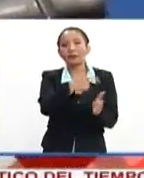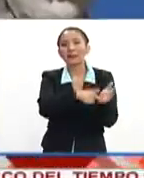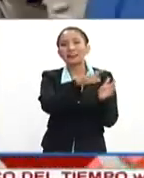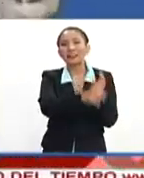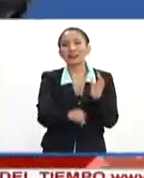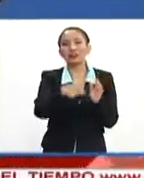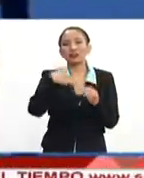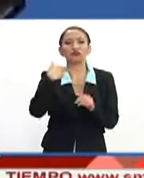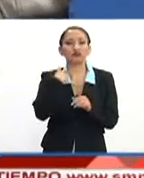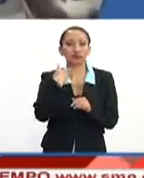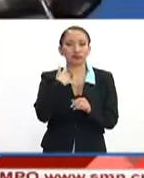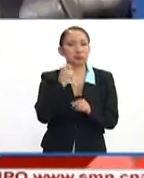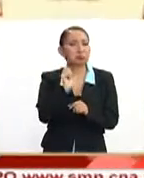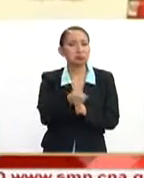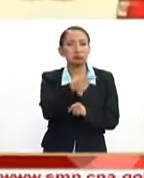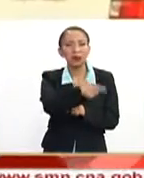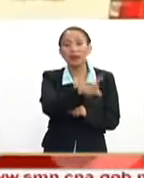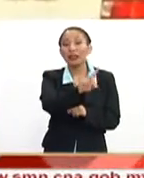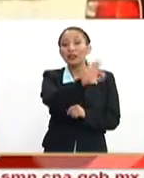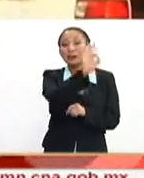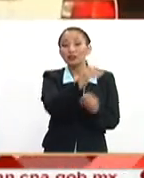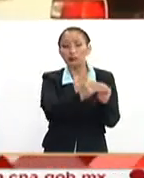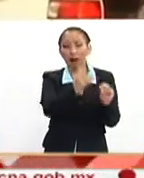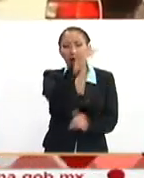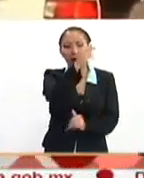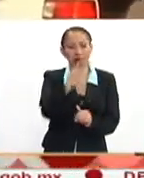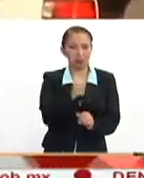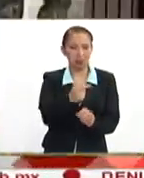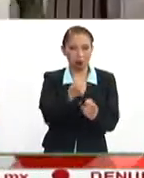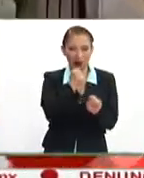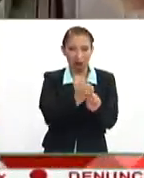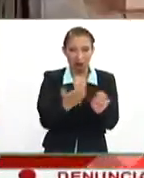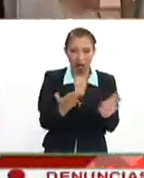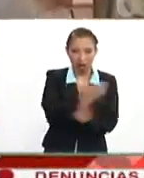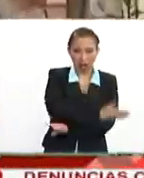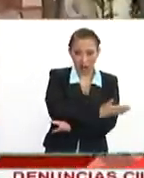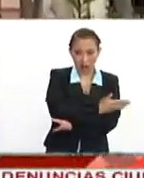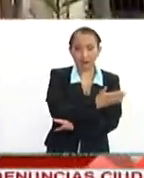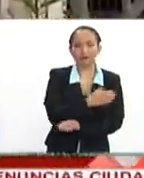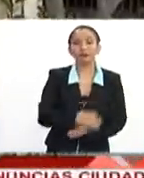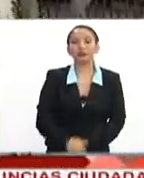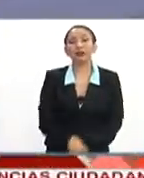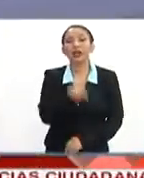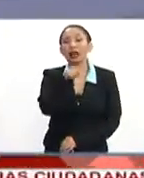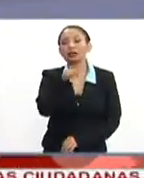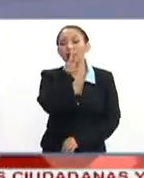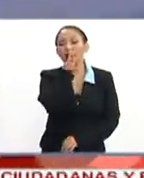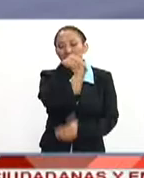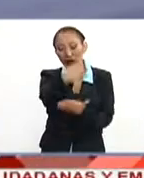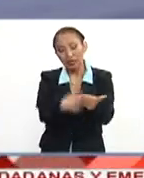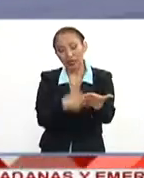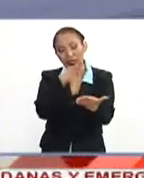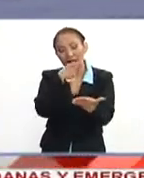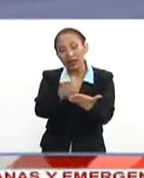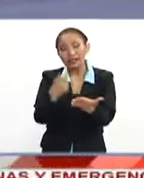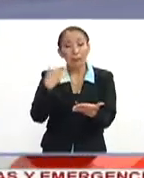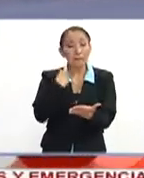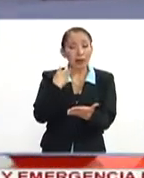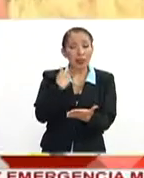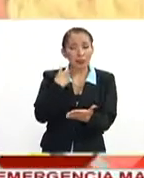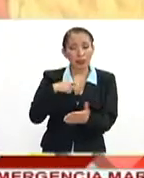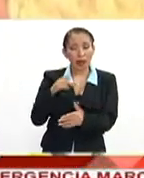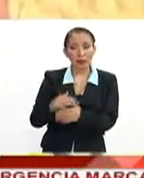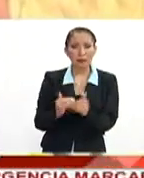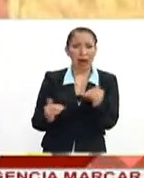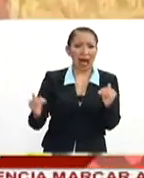12.155 homicidios, lo que significa un 30% más que en el mismo periodo de 2016. Este reporte señala que la cifra de homicidios